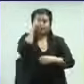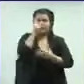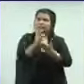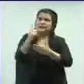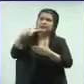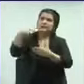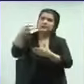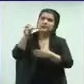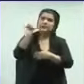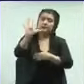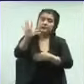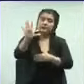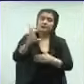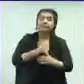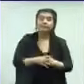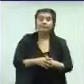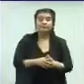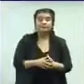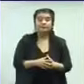siguiente acá,